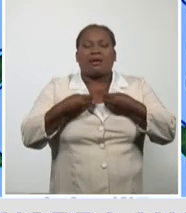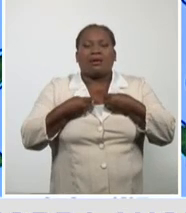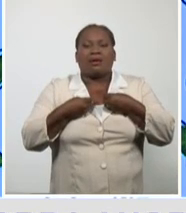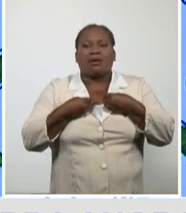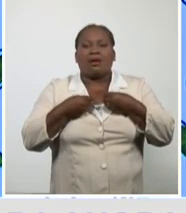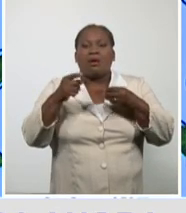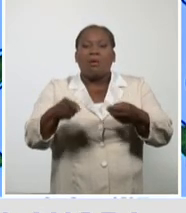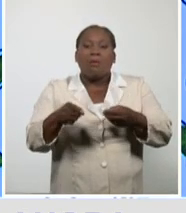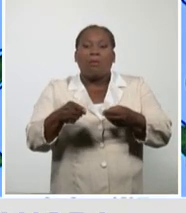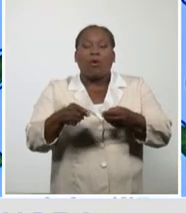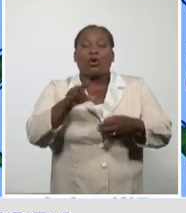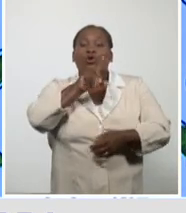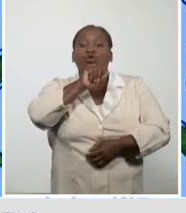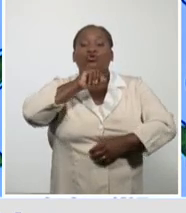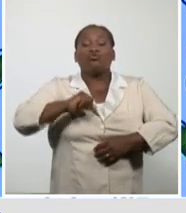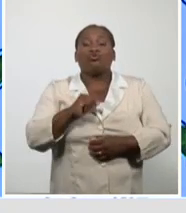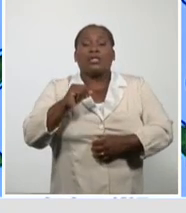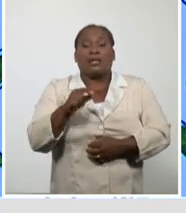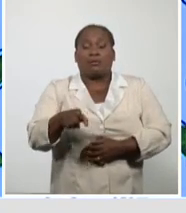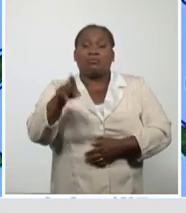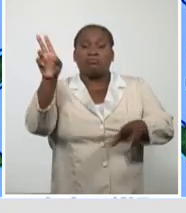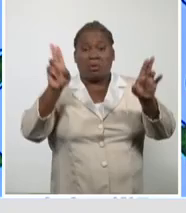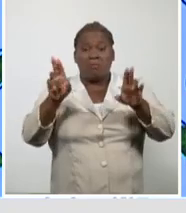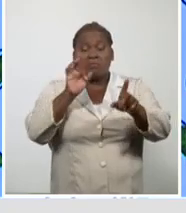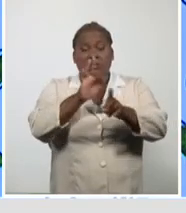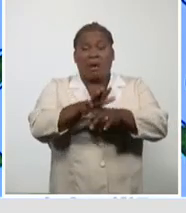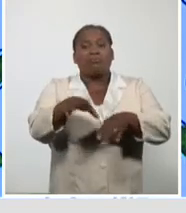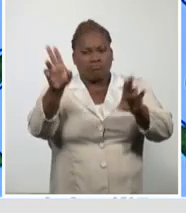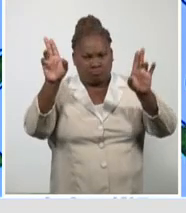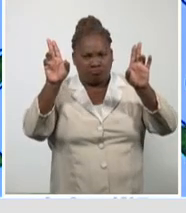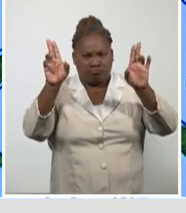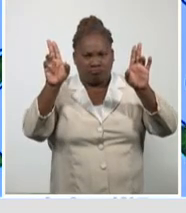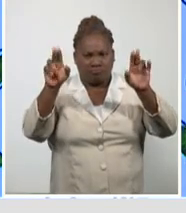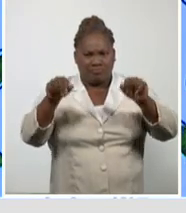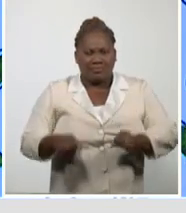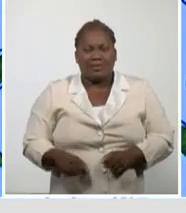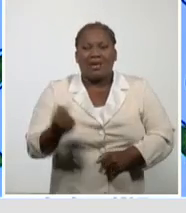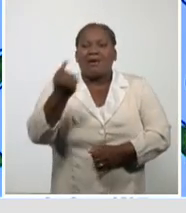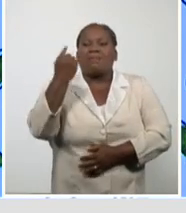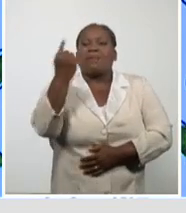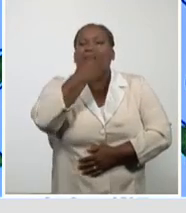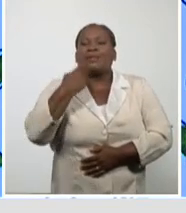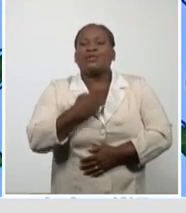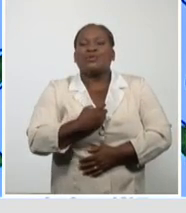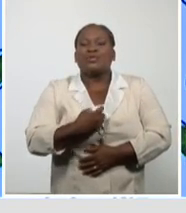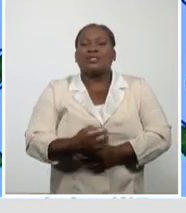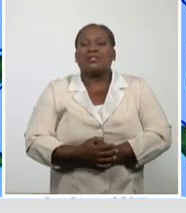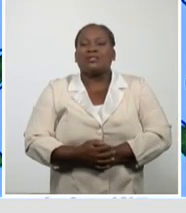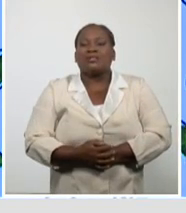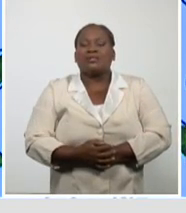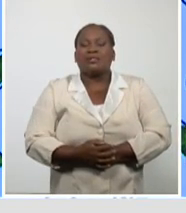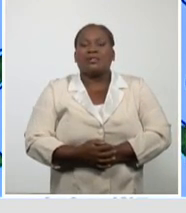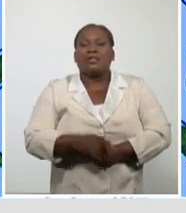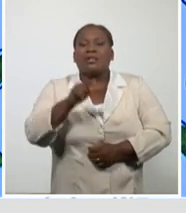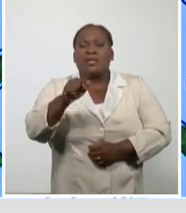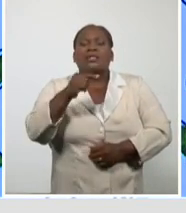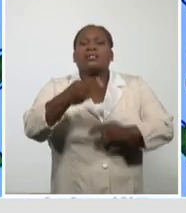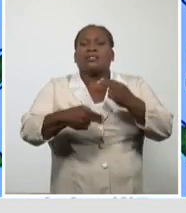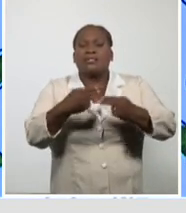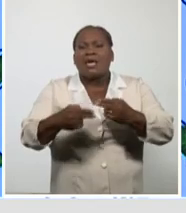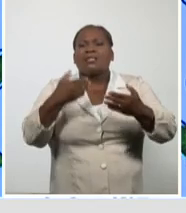Twitter. Si usted está de acuerdo, comenzamos entonces. De acuerdo, comience. La primera interrogante dice: si se hacen tantas